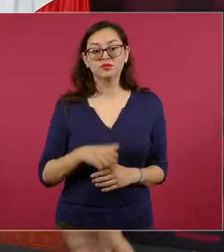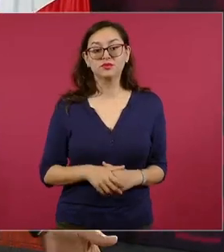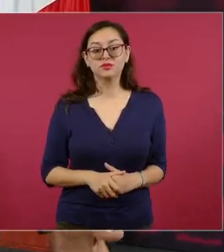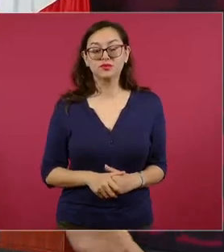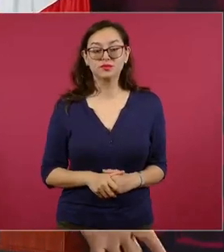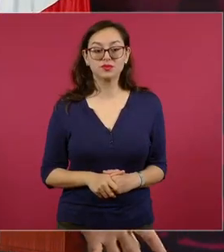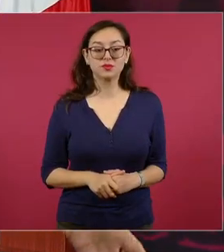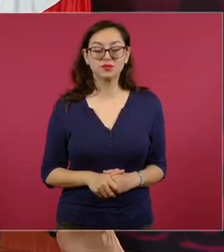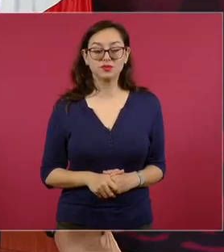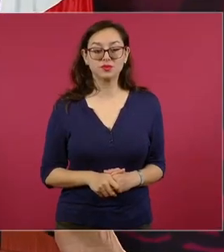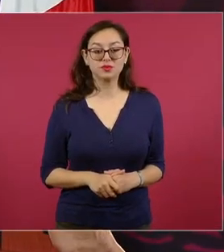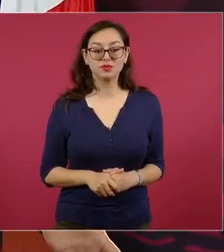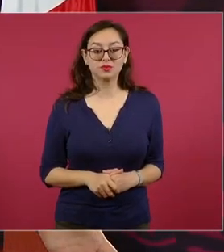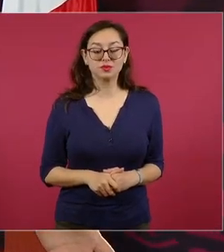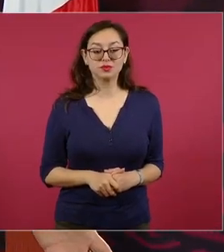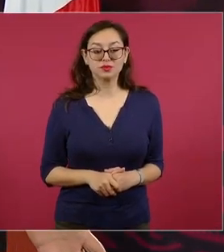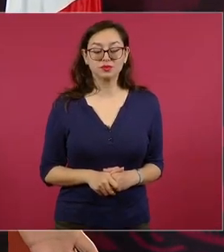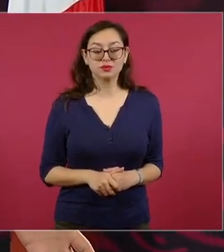esta tarea.